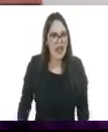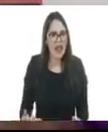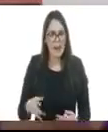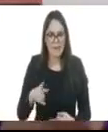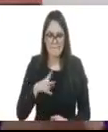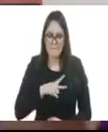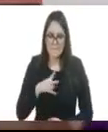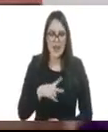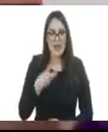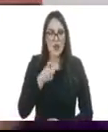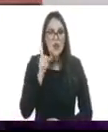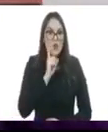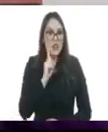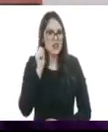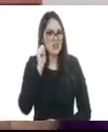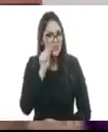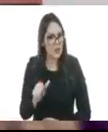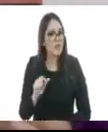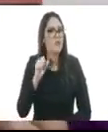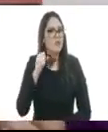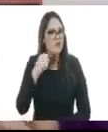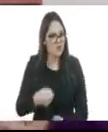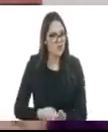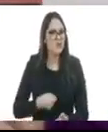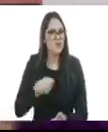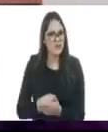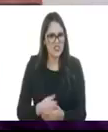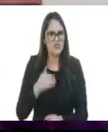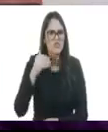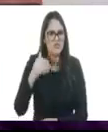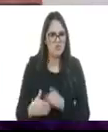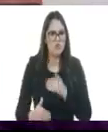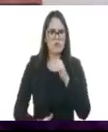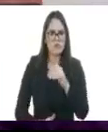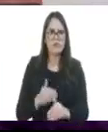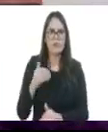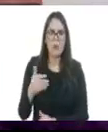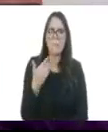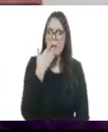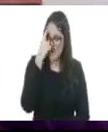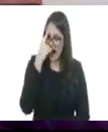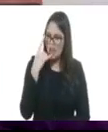frente, ¿no? Muy al frente de las luchas